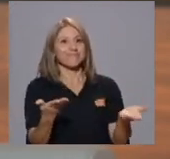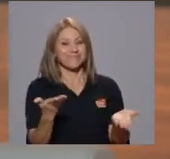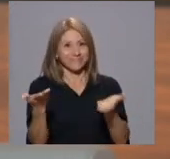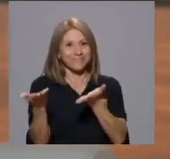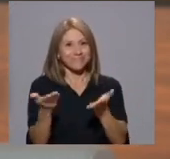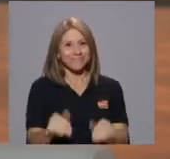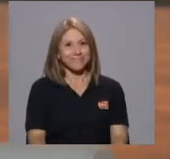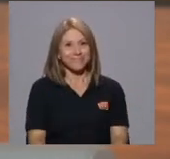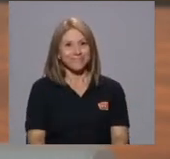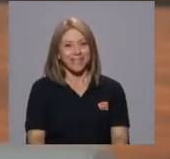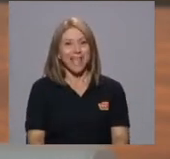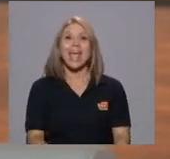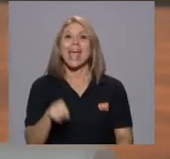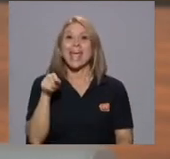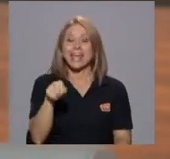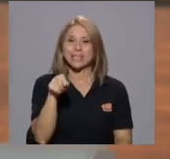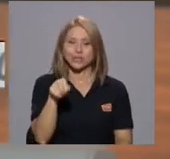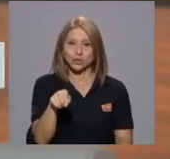fue,